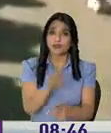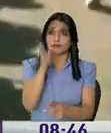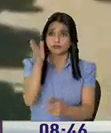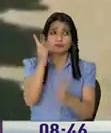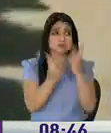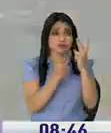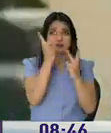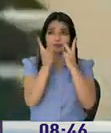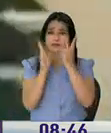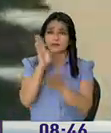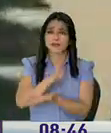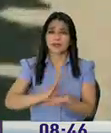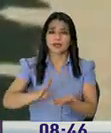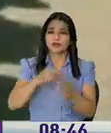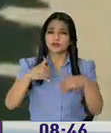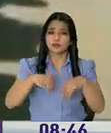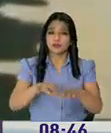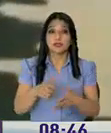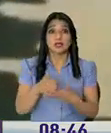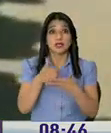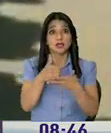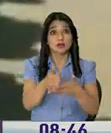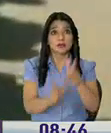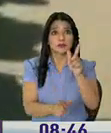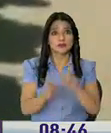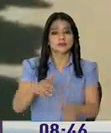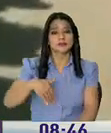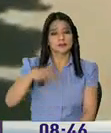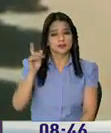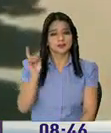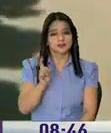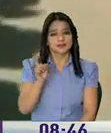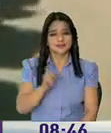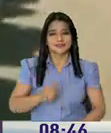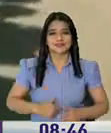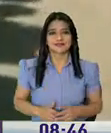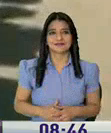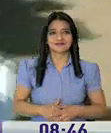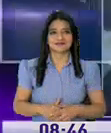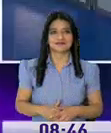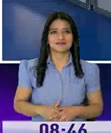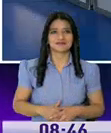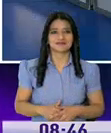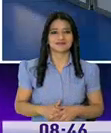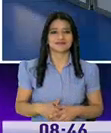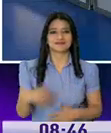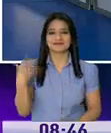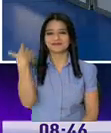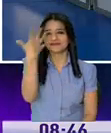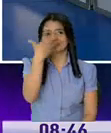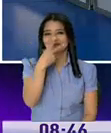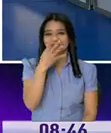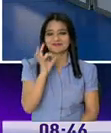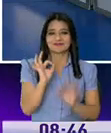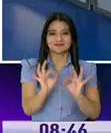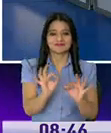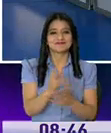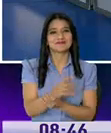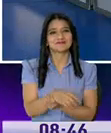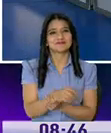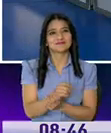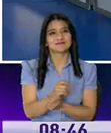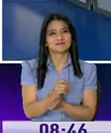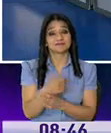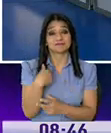barrios, sobre todo para ayudar a quienes más lo necesitan, compañeros. La verdad es que hemos visto